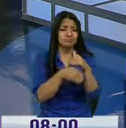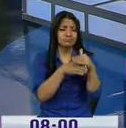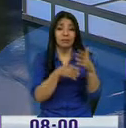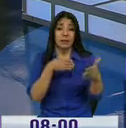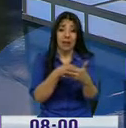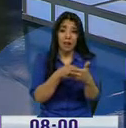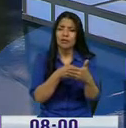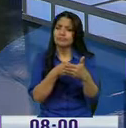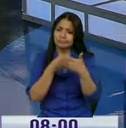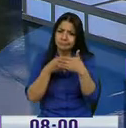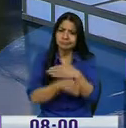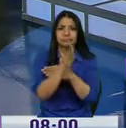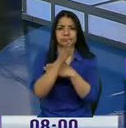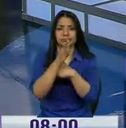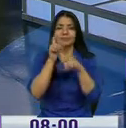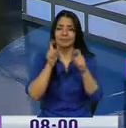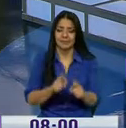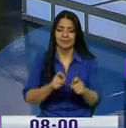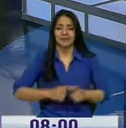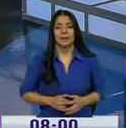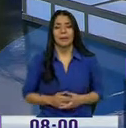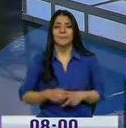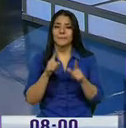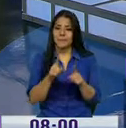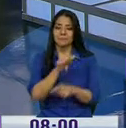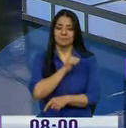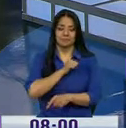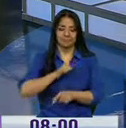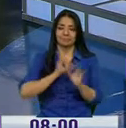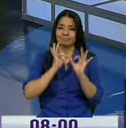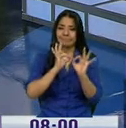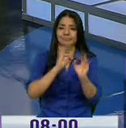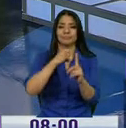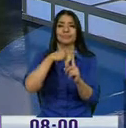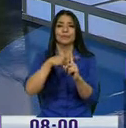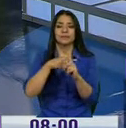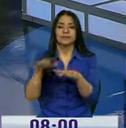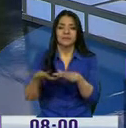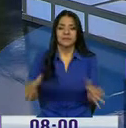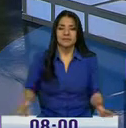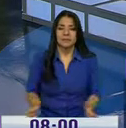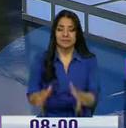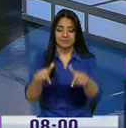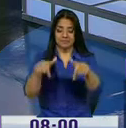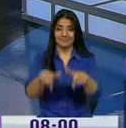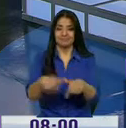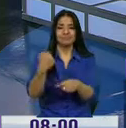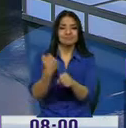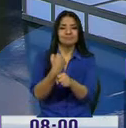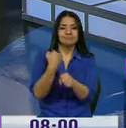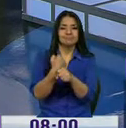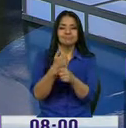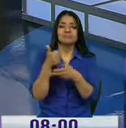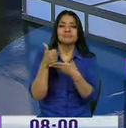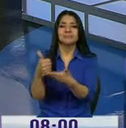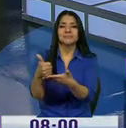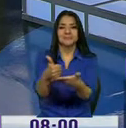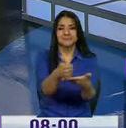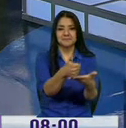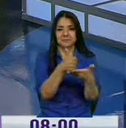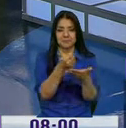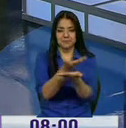ver más allá de nuestras narices. Así que salga con buena intención, salga positivo. Nosotros acá trabajamos en beneficio absolutamente